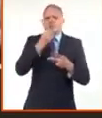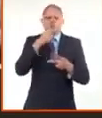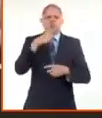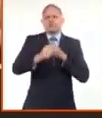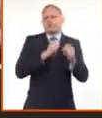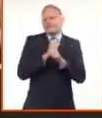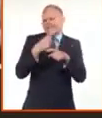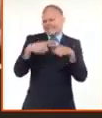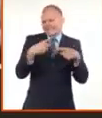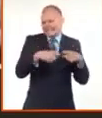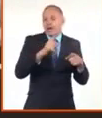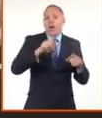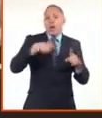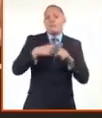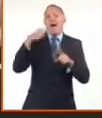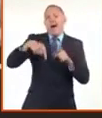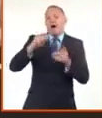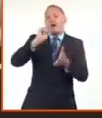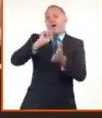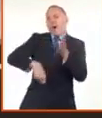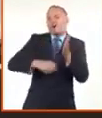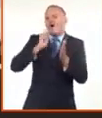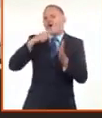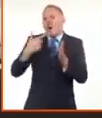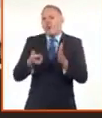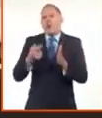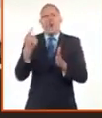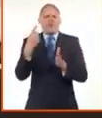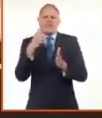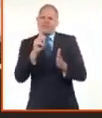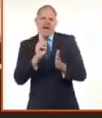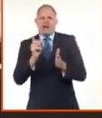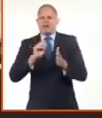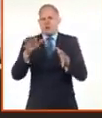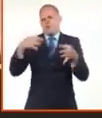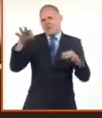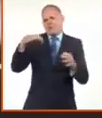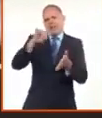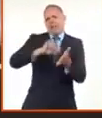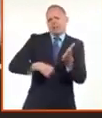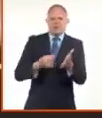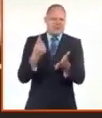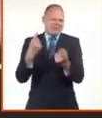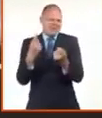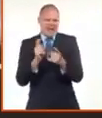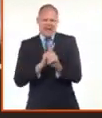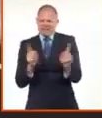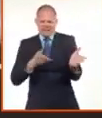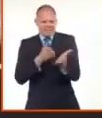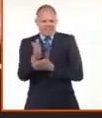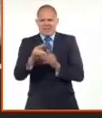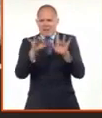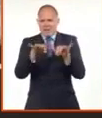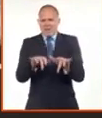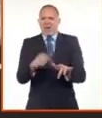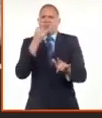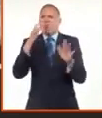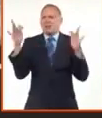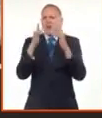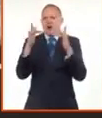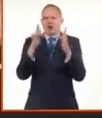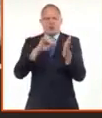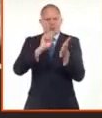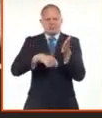sea 100% digital, de que no haya firmas clásicas de una hoja, y de además